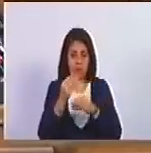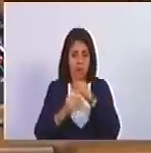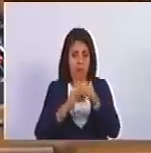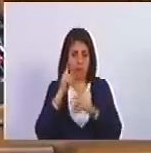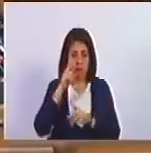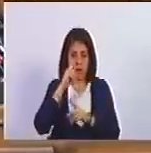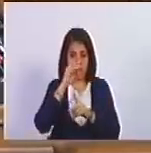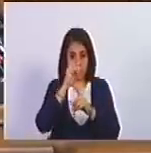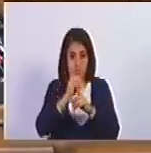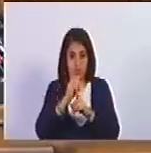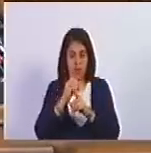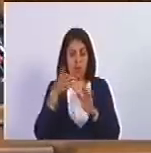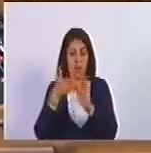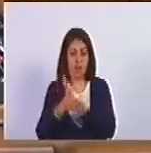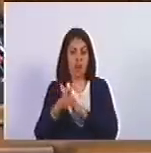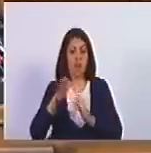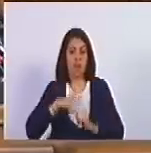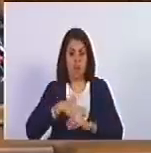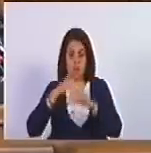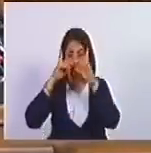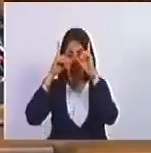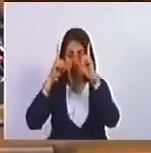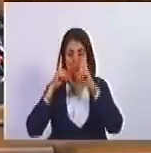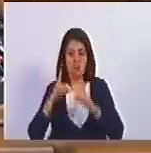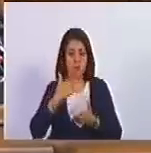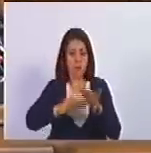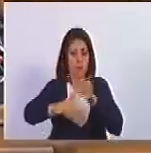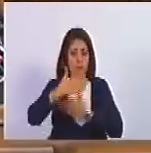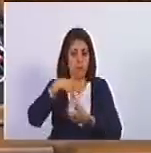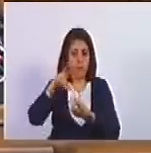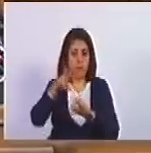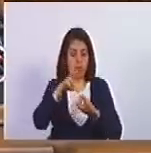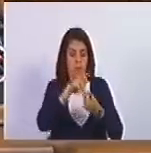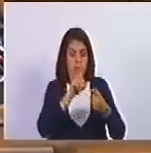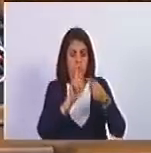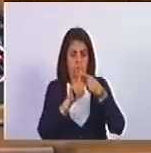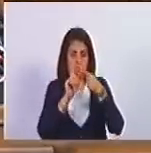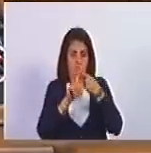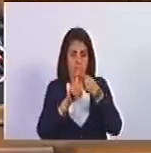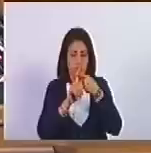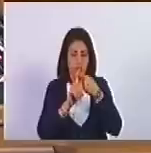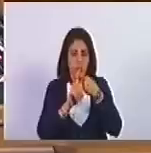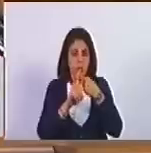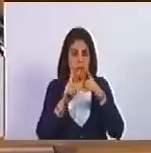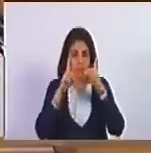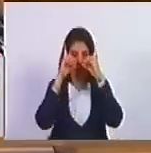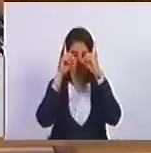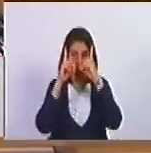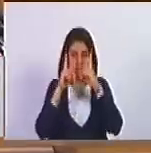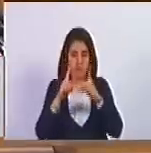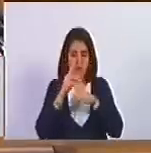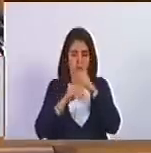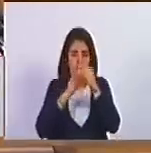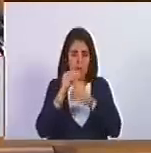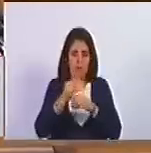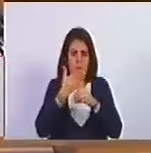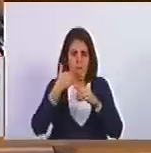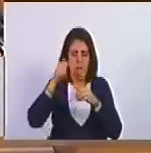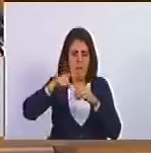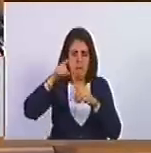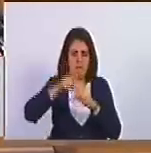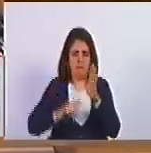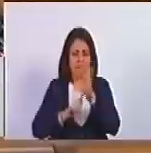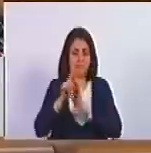tiene las siguientes atribuciones en materia de armonización tributaria. 1. Dictar los actos que resulten necesarios